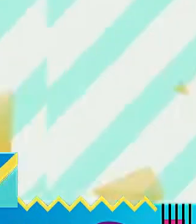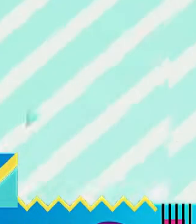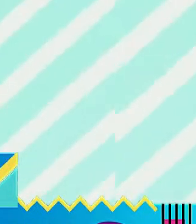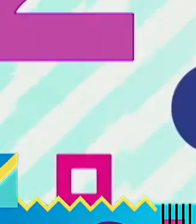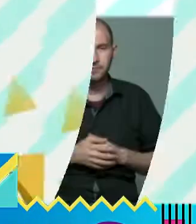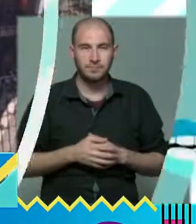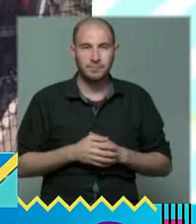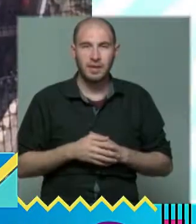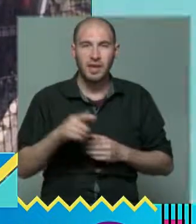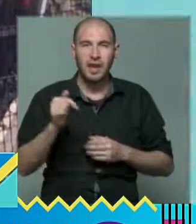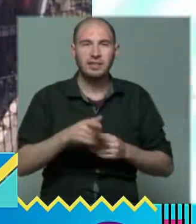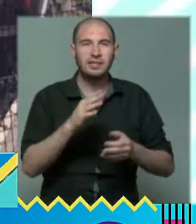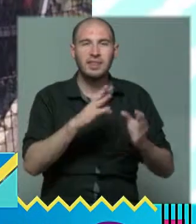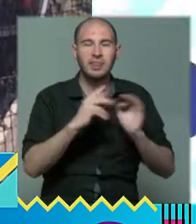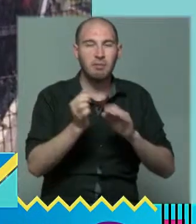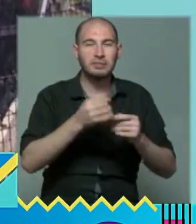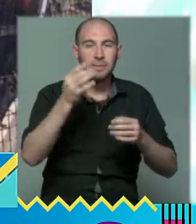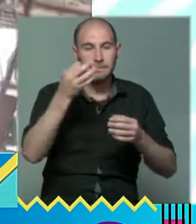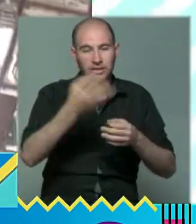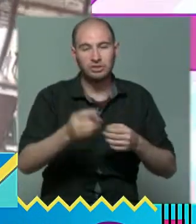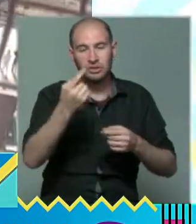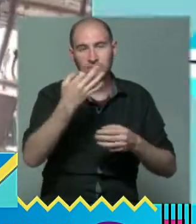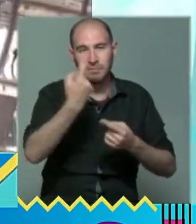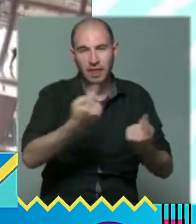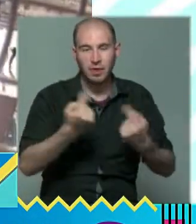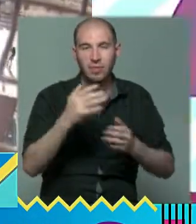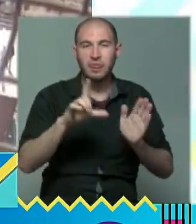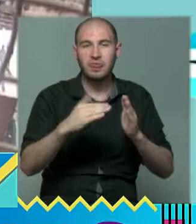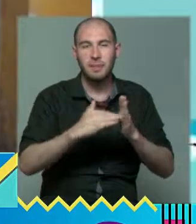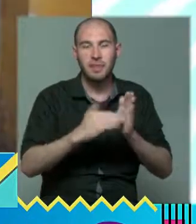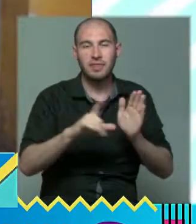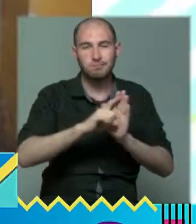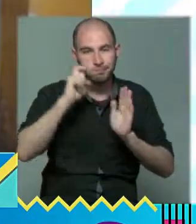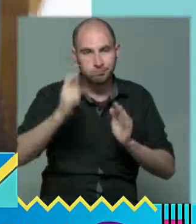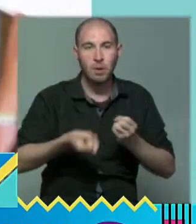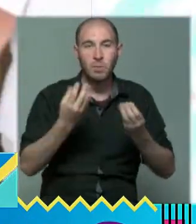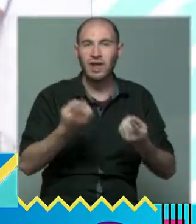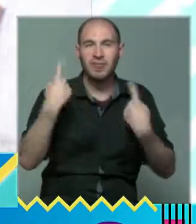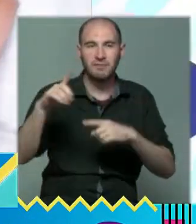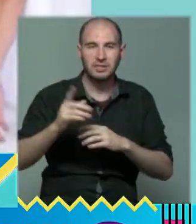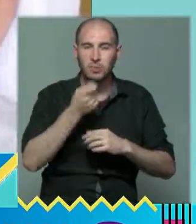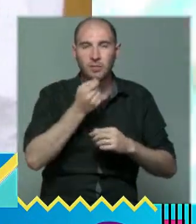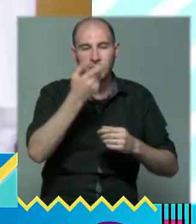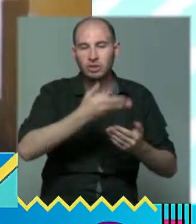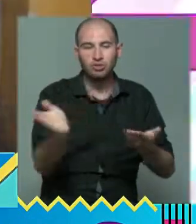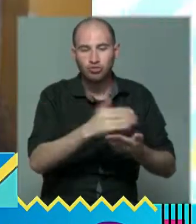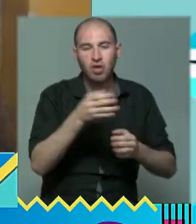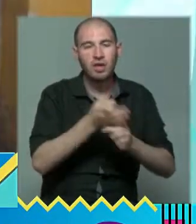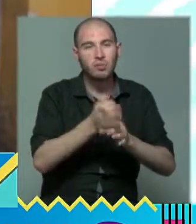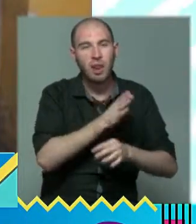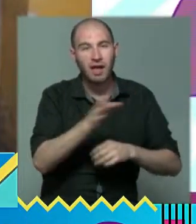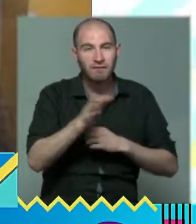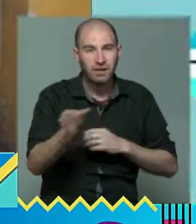de poder dar un tratamiento personalizado, como hablaba Mariana, a cada uno, según la clase de delito, porque no es lo mismo decirle a todos van a ir a la